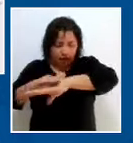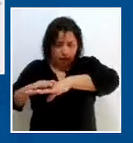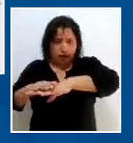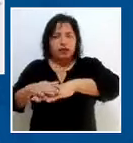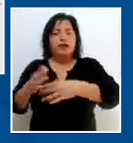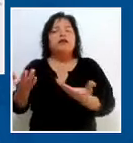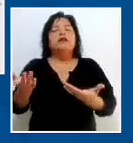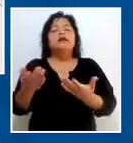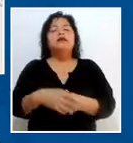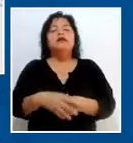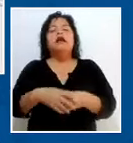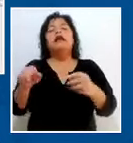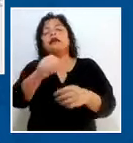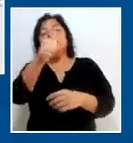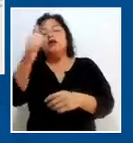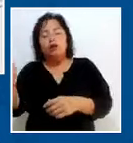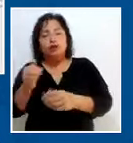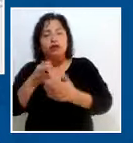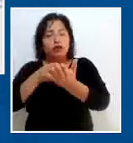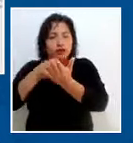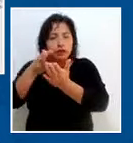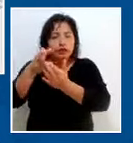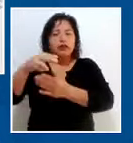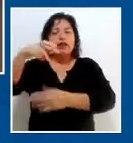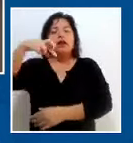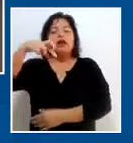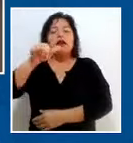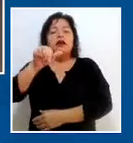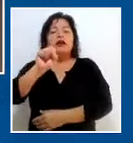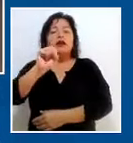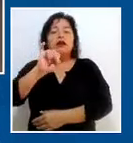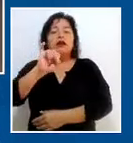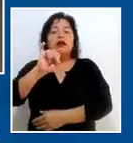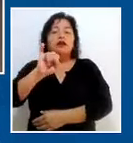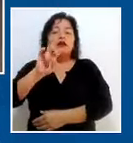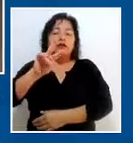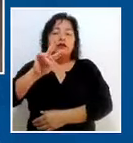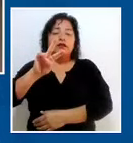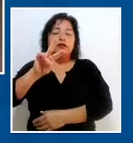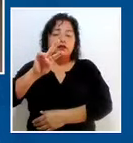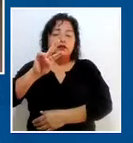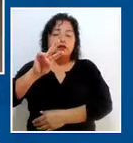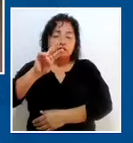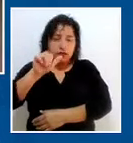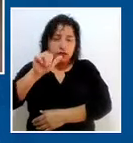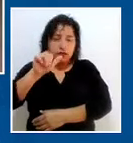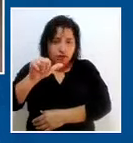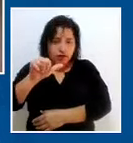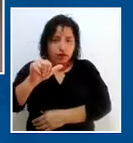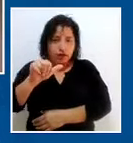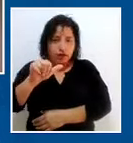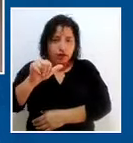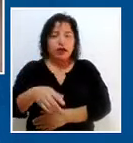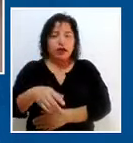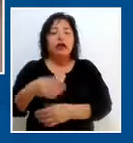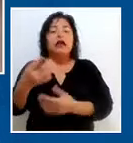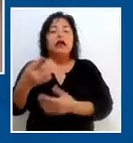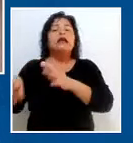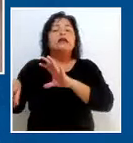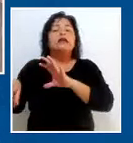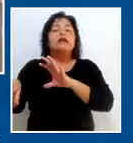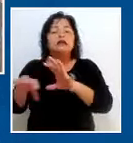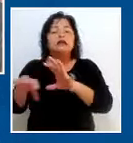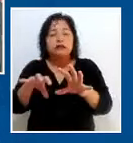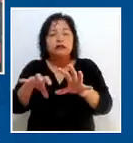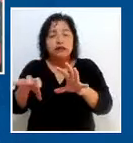y el otro gran rubro es la transparencia pasiva, que se ejecuta a través de las solicitudes de acceso a la información pública,